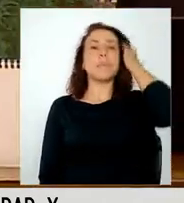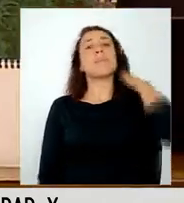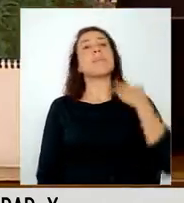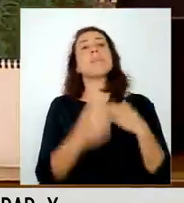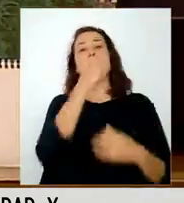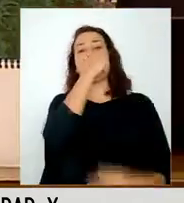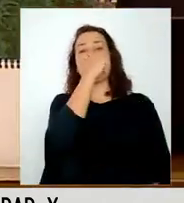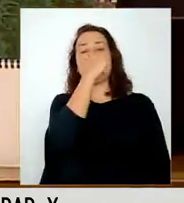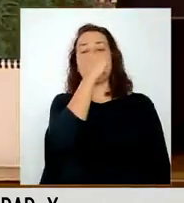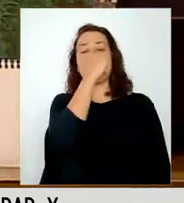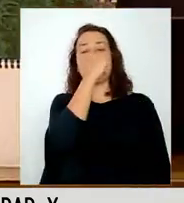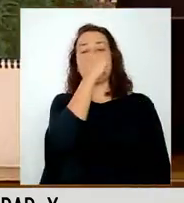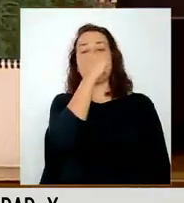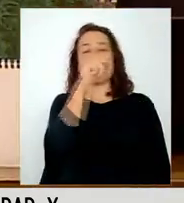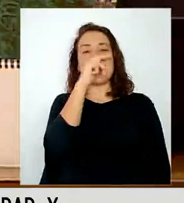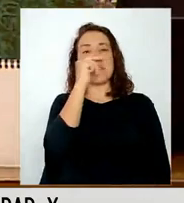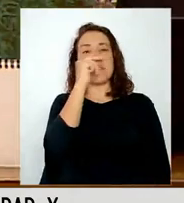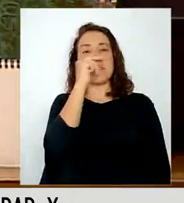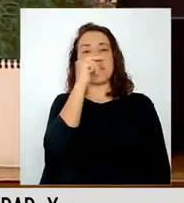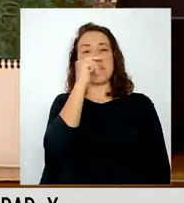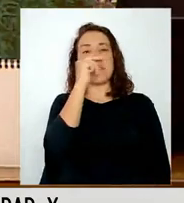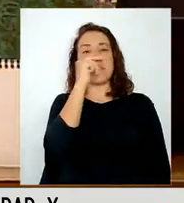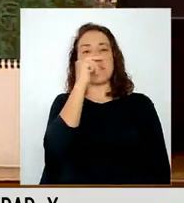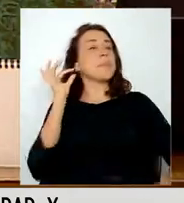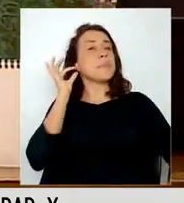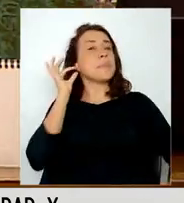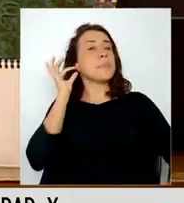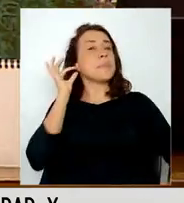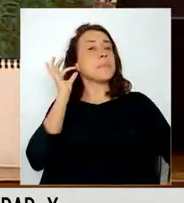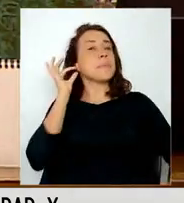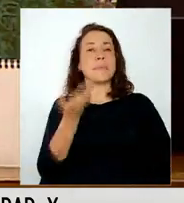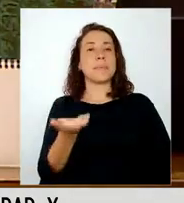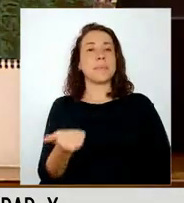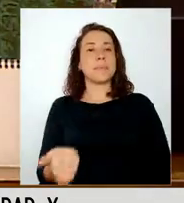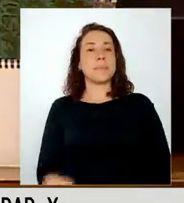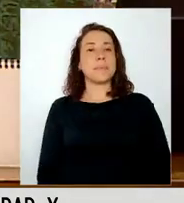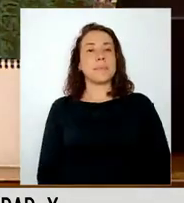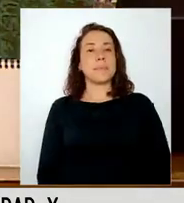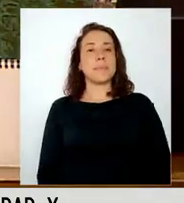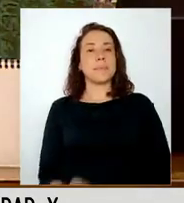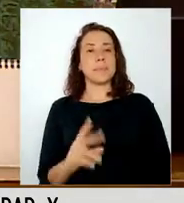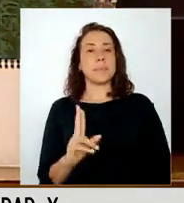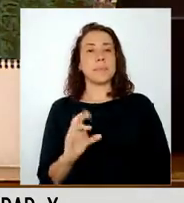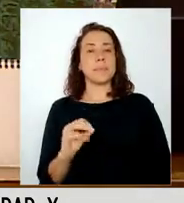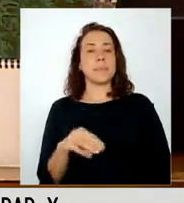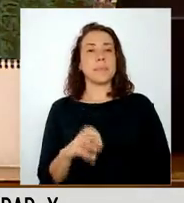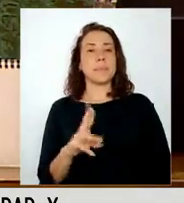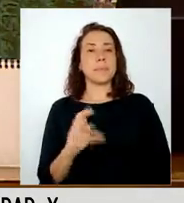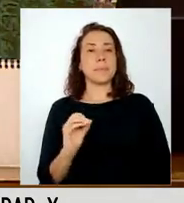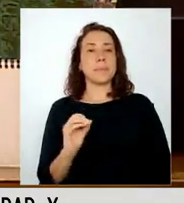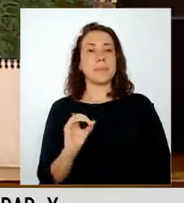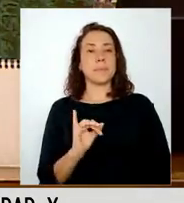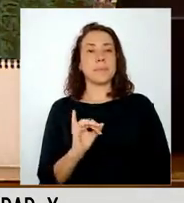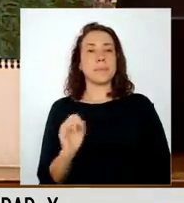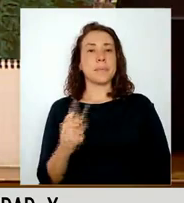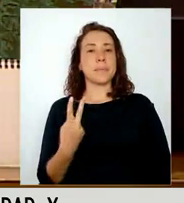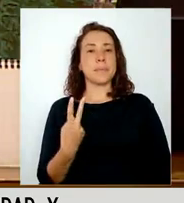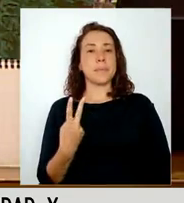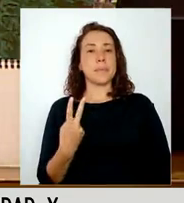gracias a continuación Le ofrezco la palabra el diputado leónidas Romero y se prepara Raúl